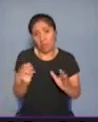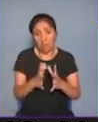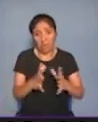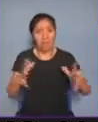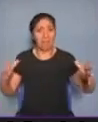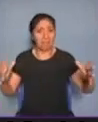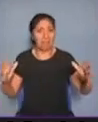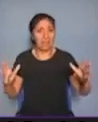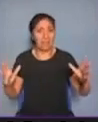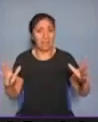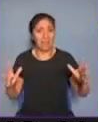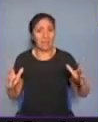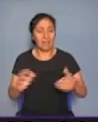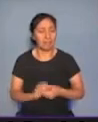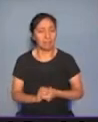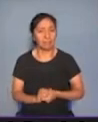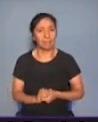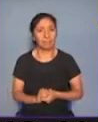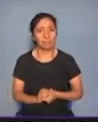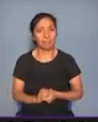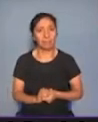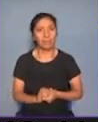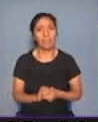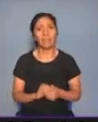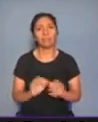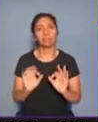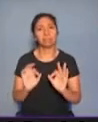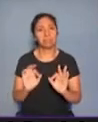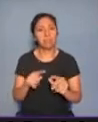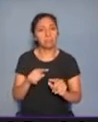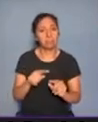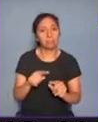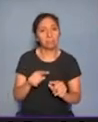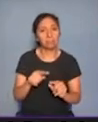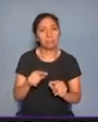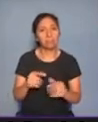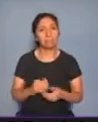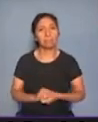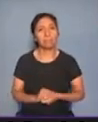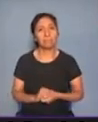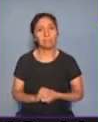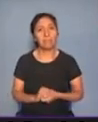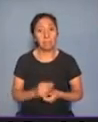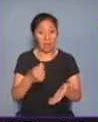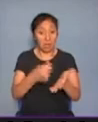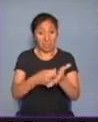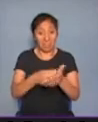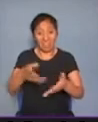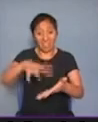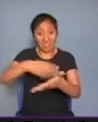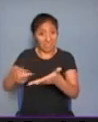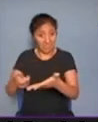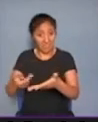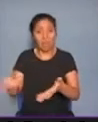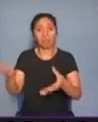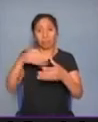este así que bueno sobre todo va a ser para para ahí el lo recaudado con el calendario